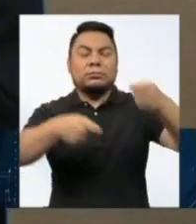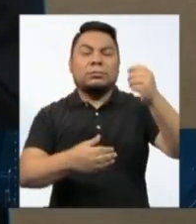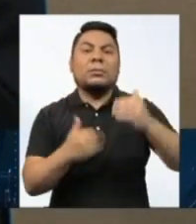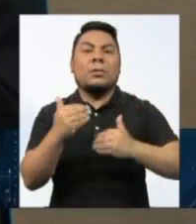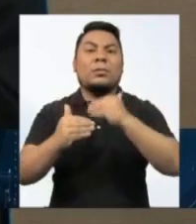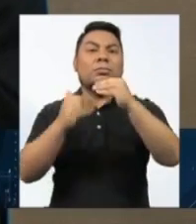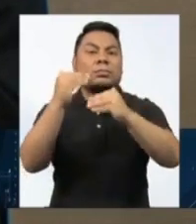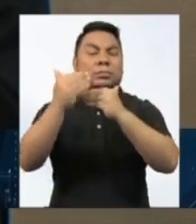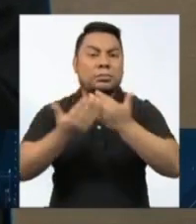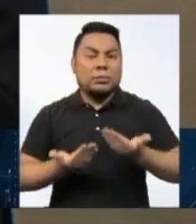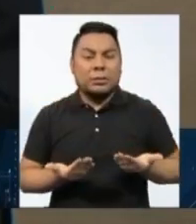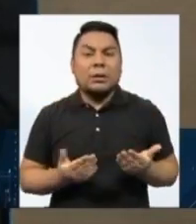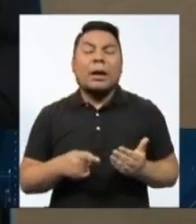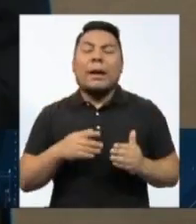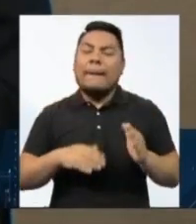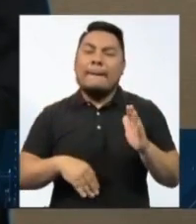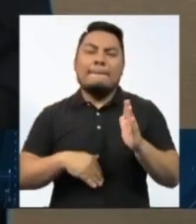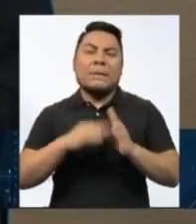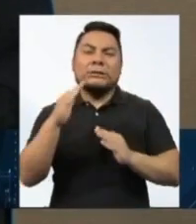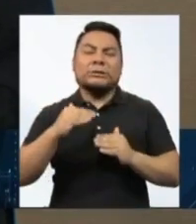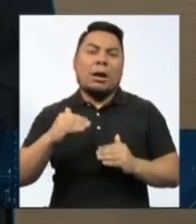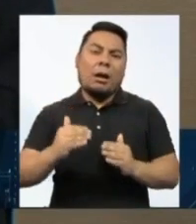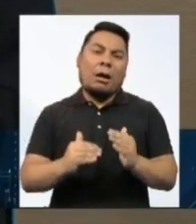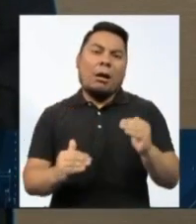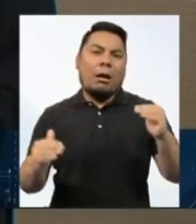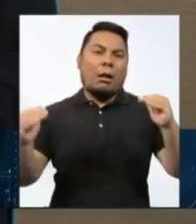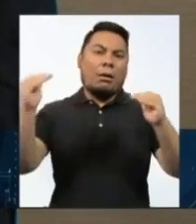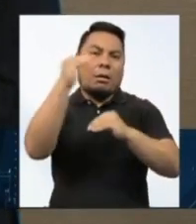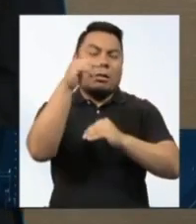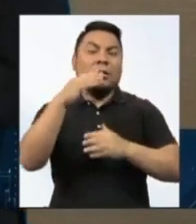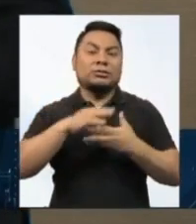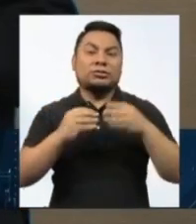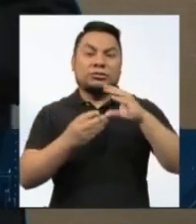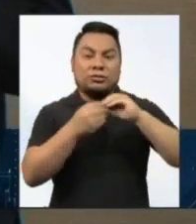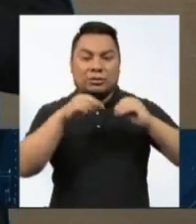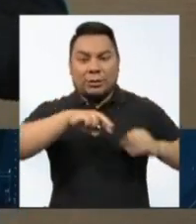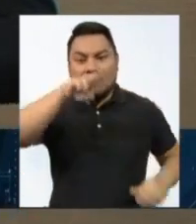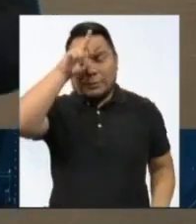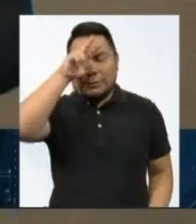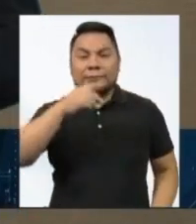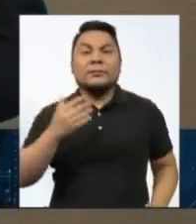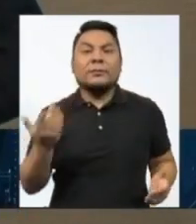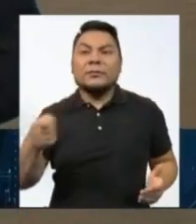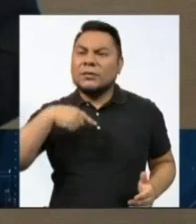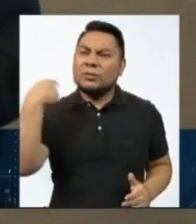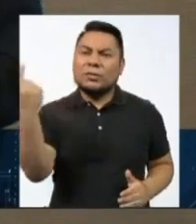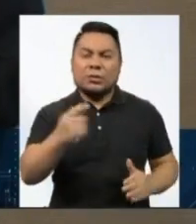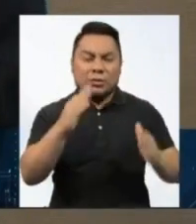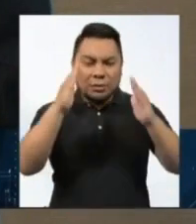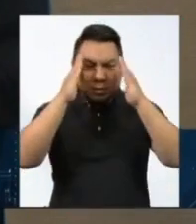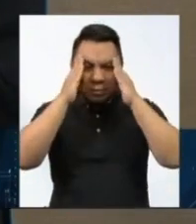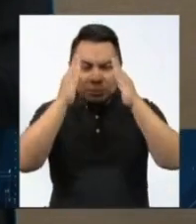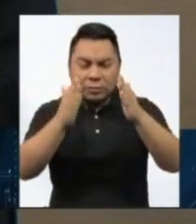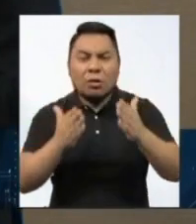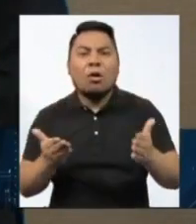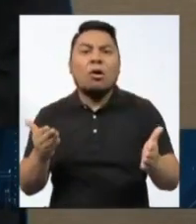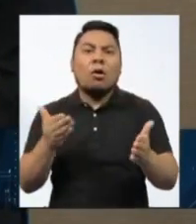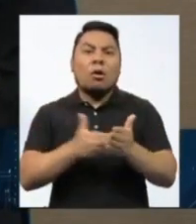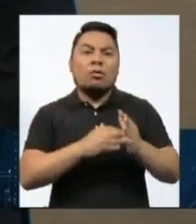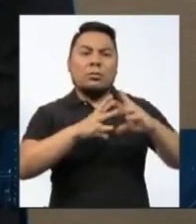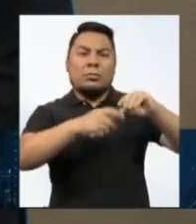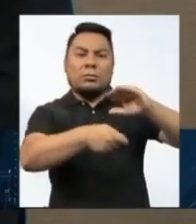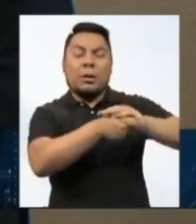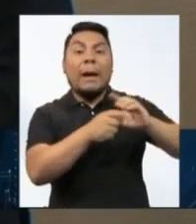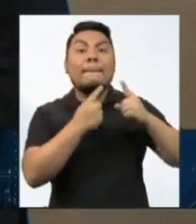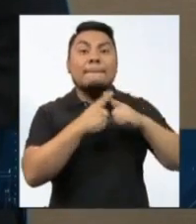año más alta de la historia del país. Entonces, estamos enfocados en trabajar contra la corrupción, pero sin